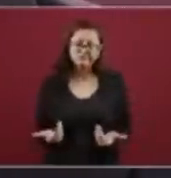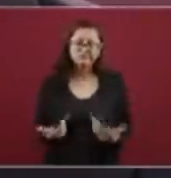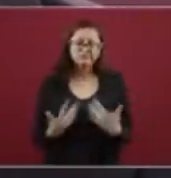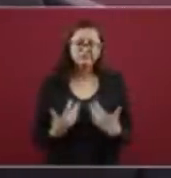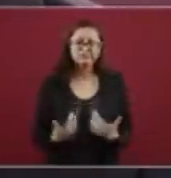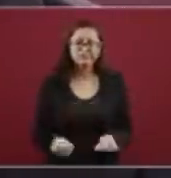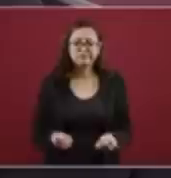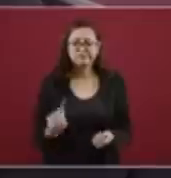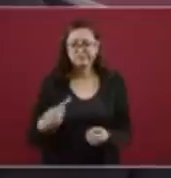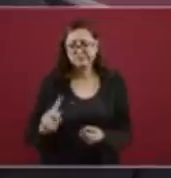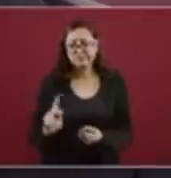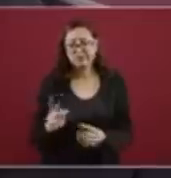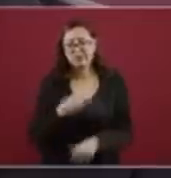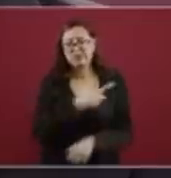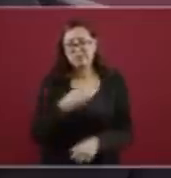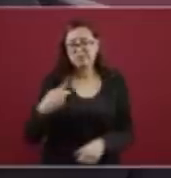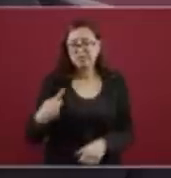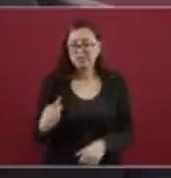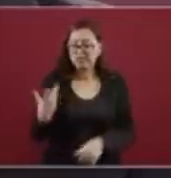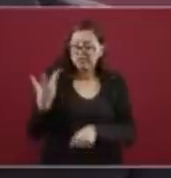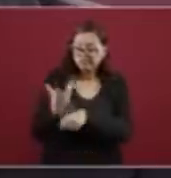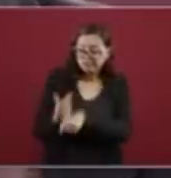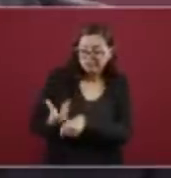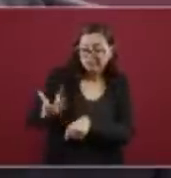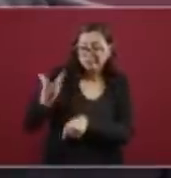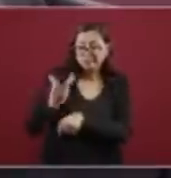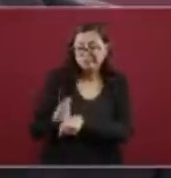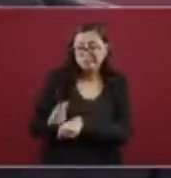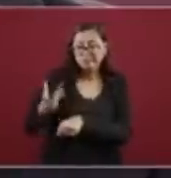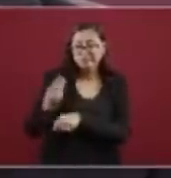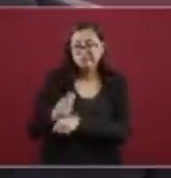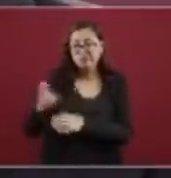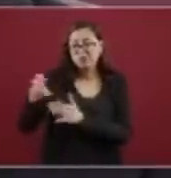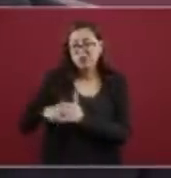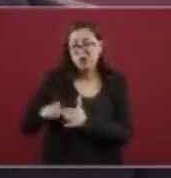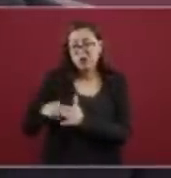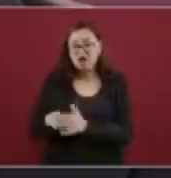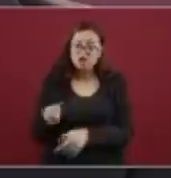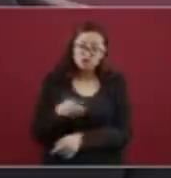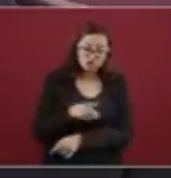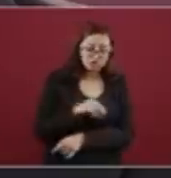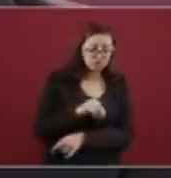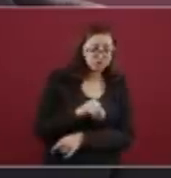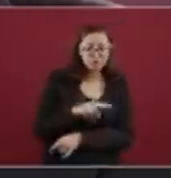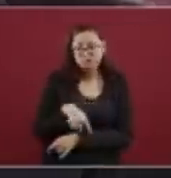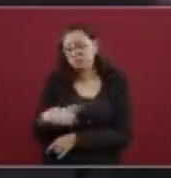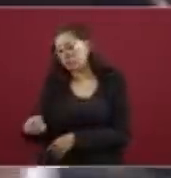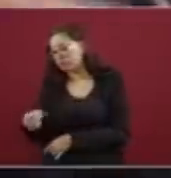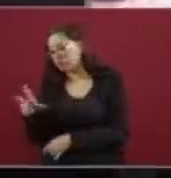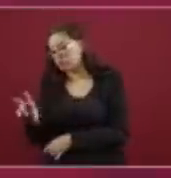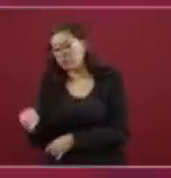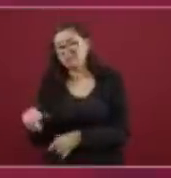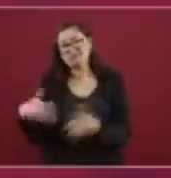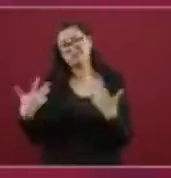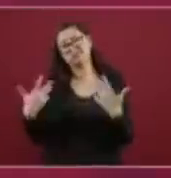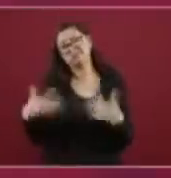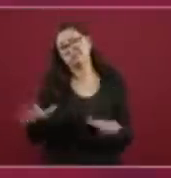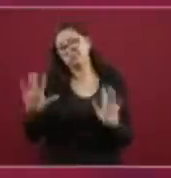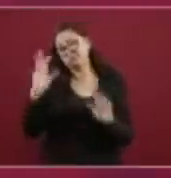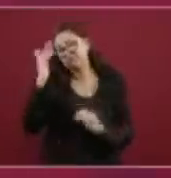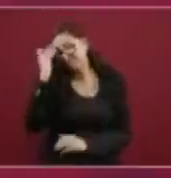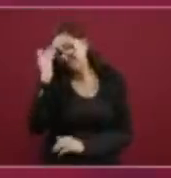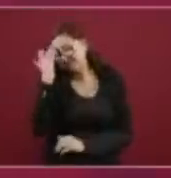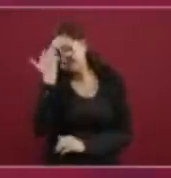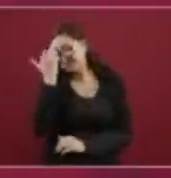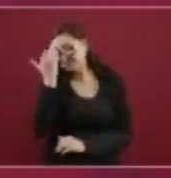tenemos que corregir y no podemos hacer excepciones. Nos llevaría muchísimo